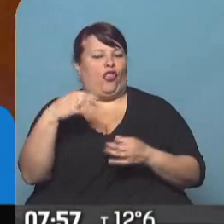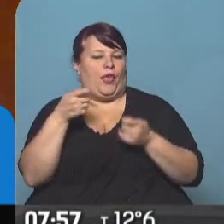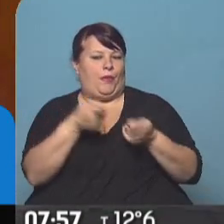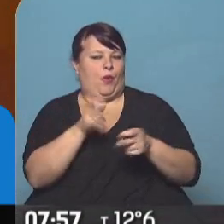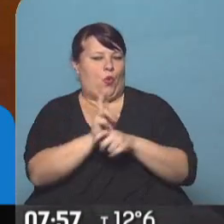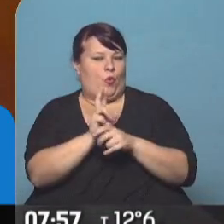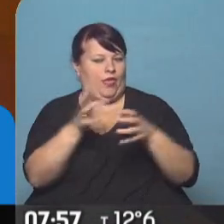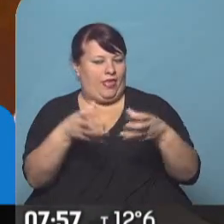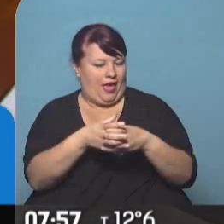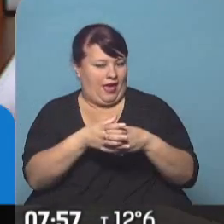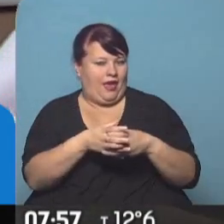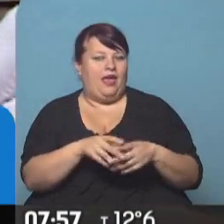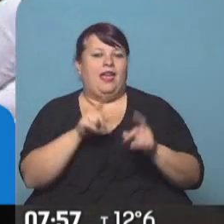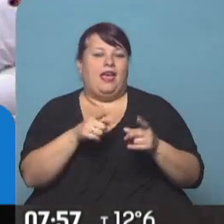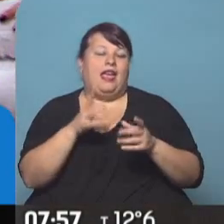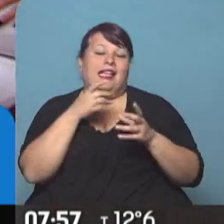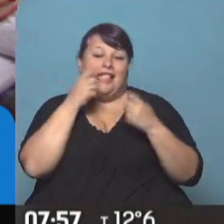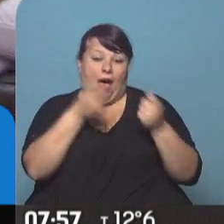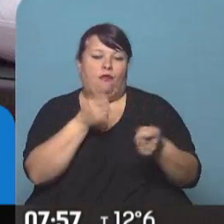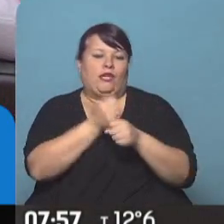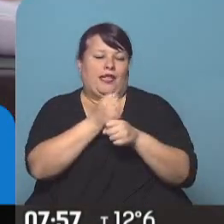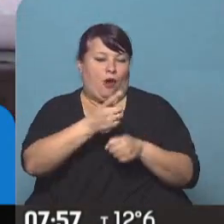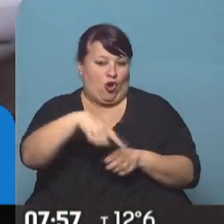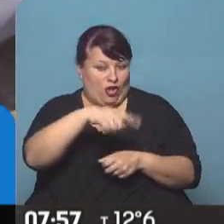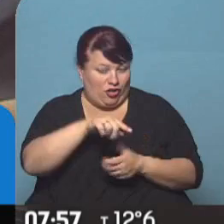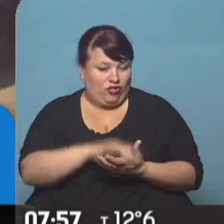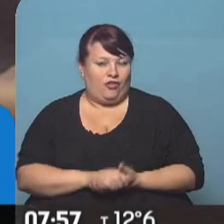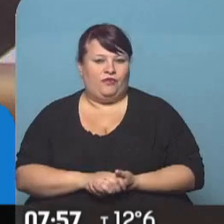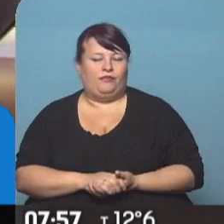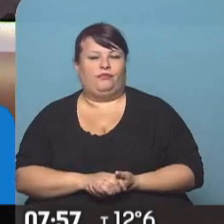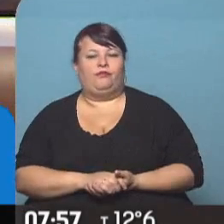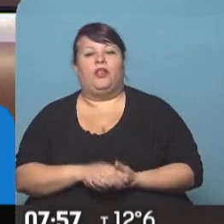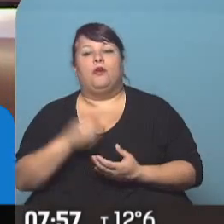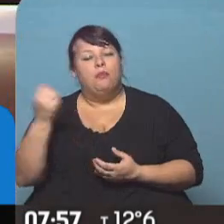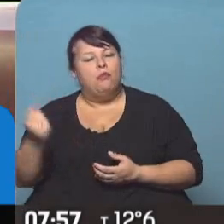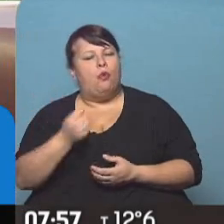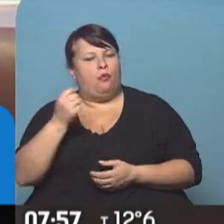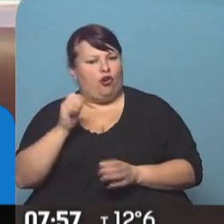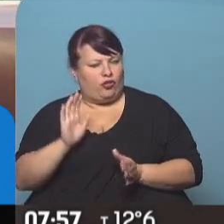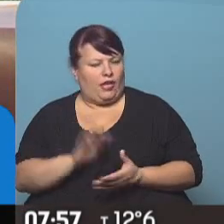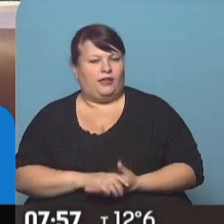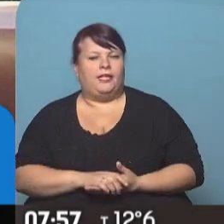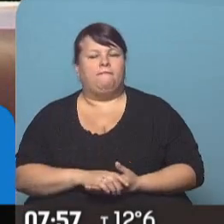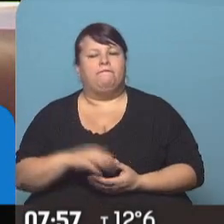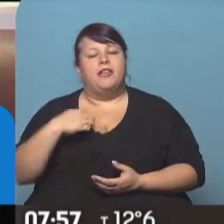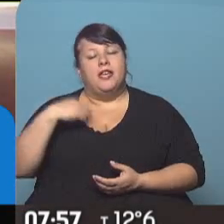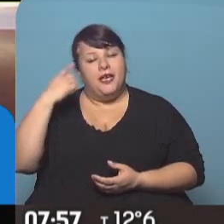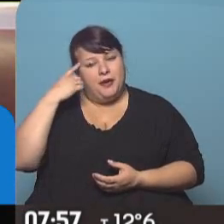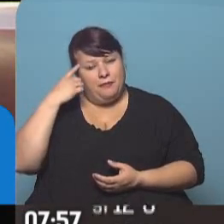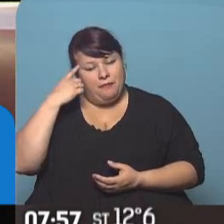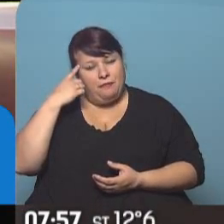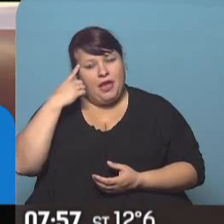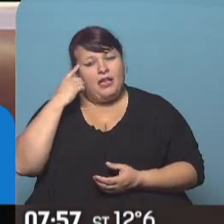sostener entre todos y que apoyar la tarea que ellos hagan porque es muy importante y me parece que